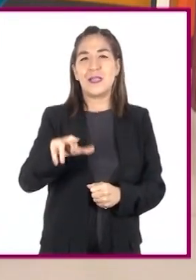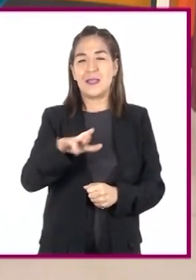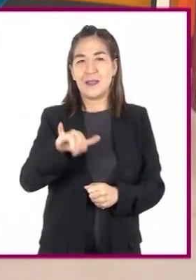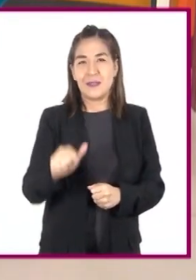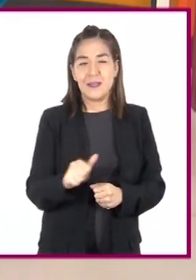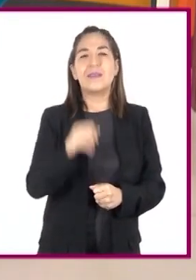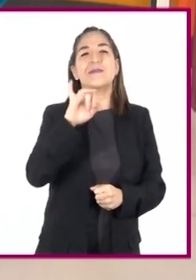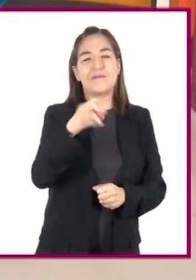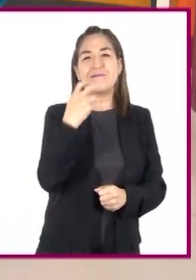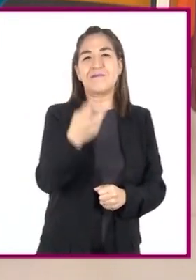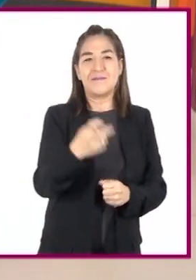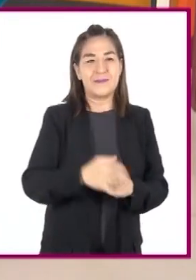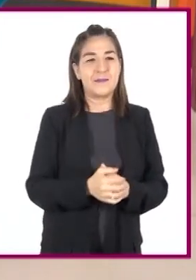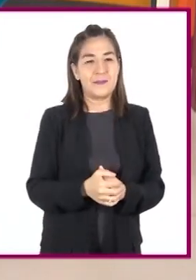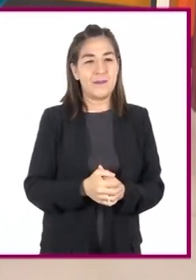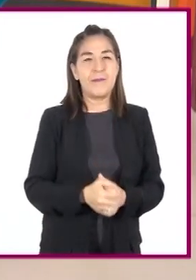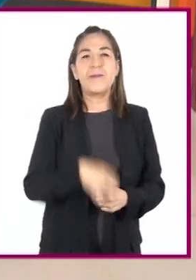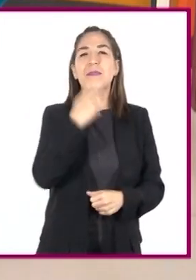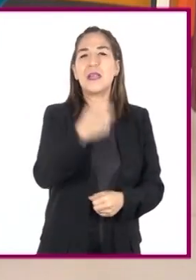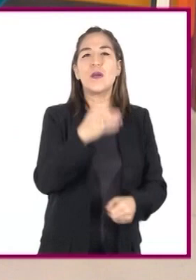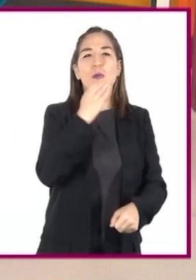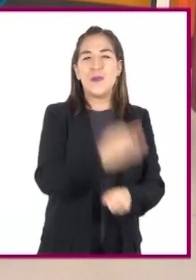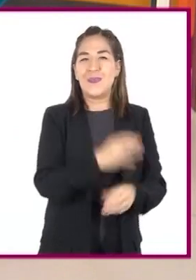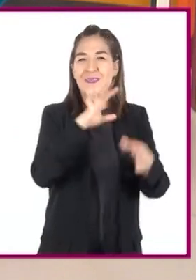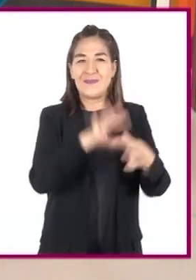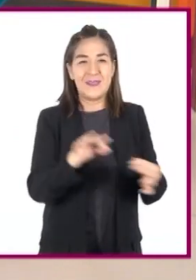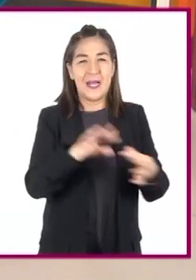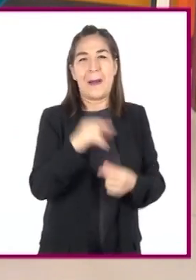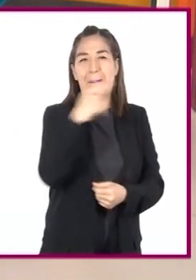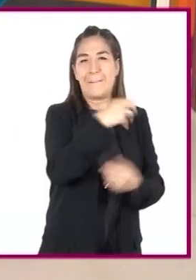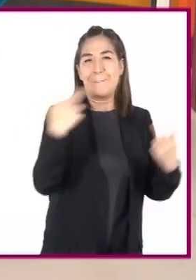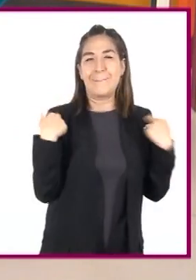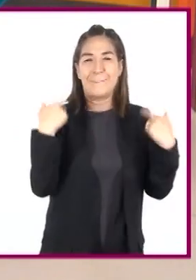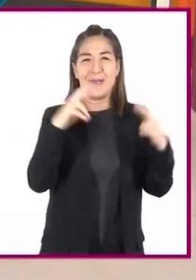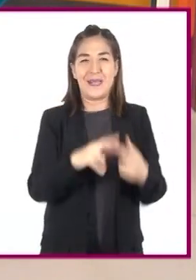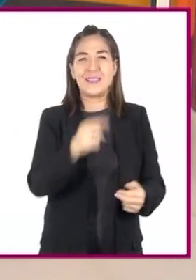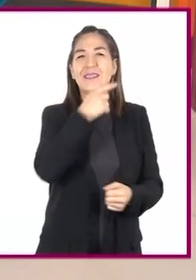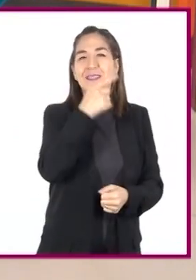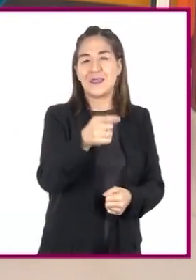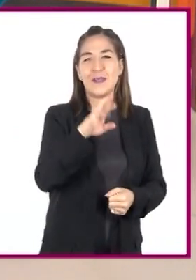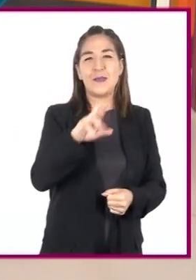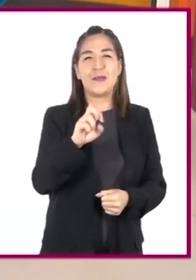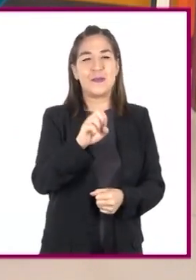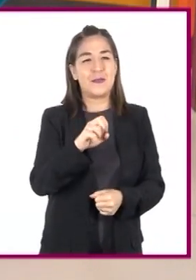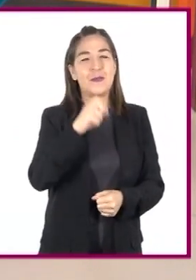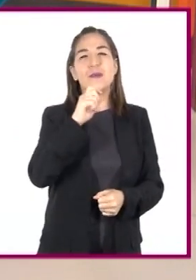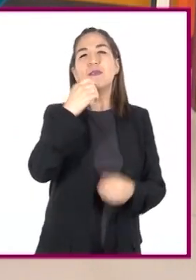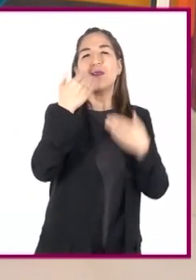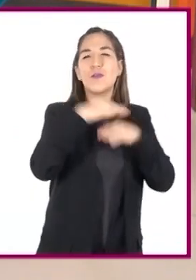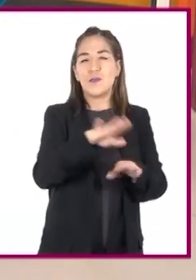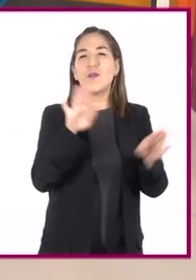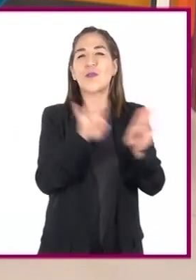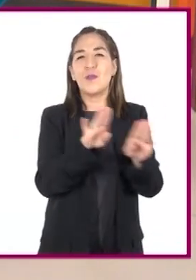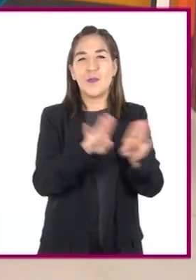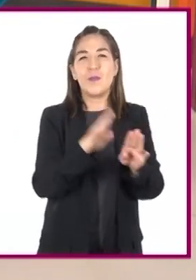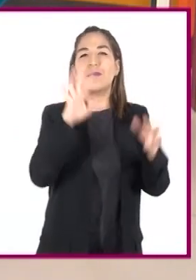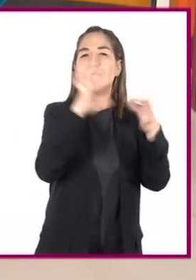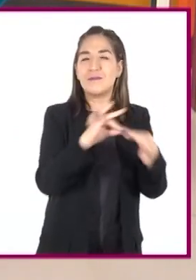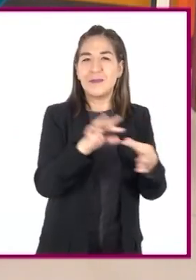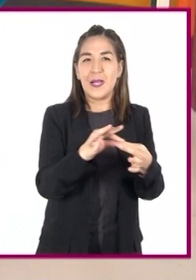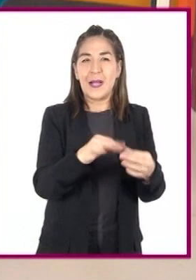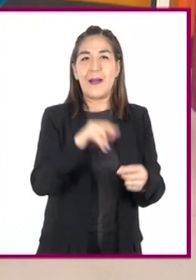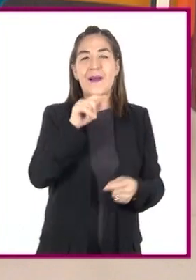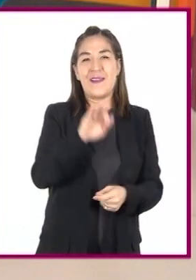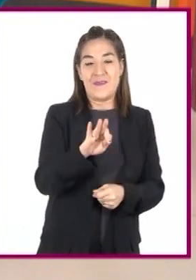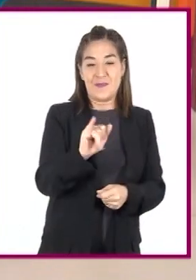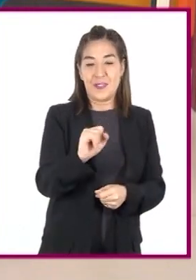Claro, profesor Ricardo. Y conforme a lo que la maestra Rosadelia explicó, podemos mencionar primero que la